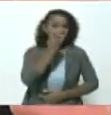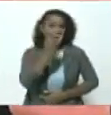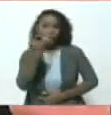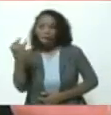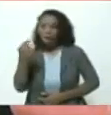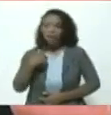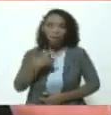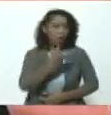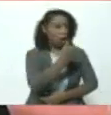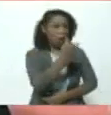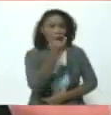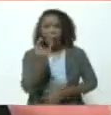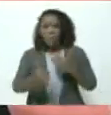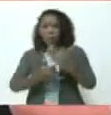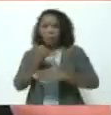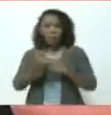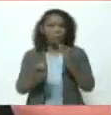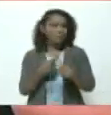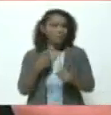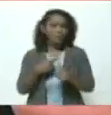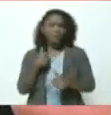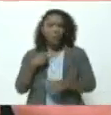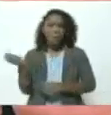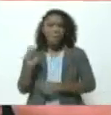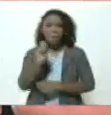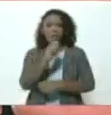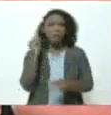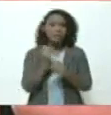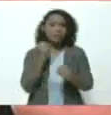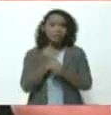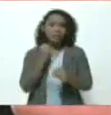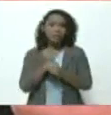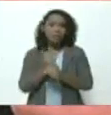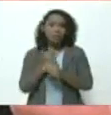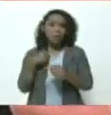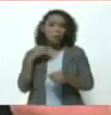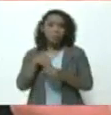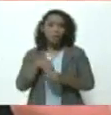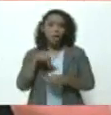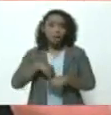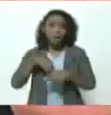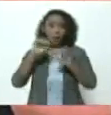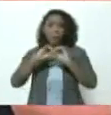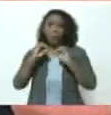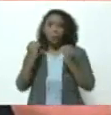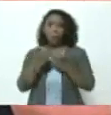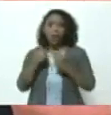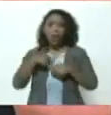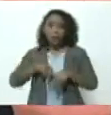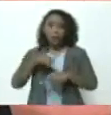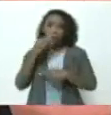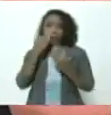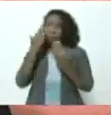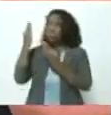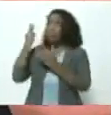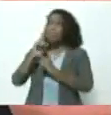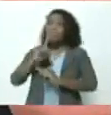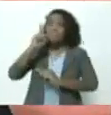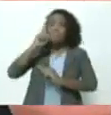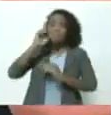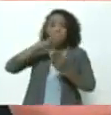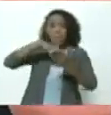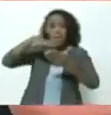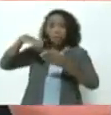Yo me enamoré del proyecto desde un principio, ya tenía meses trabajándolo. Inclusive cuando entré en este salón y vi por primera vez este